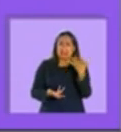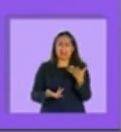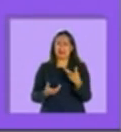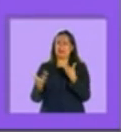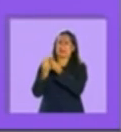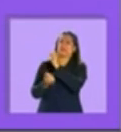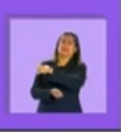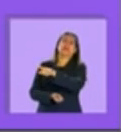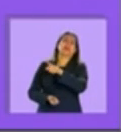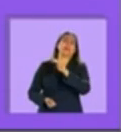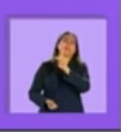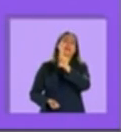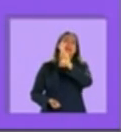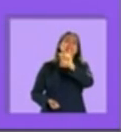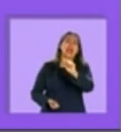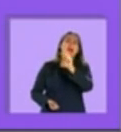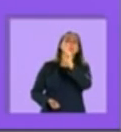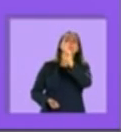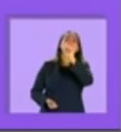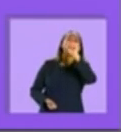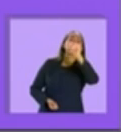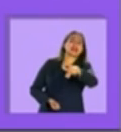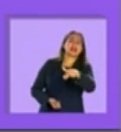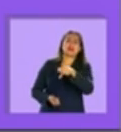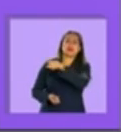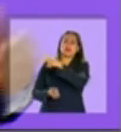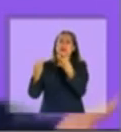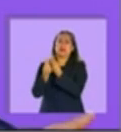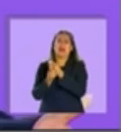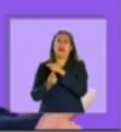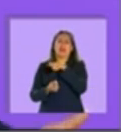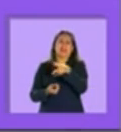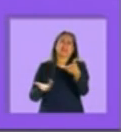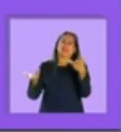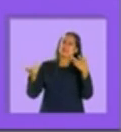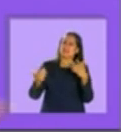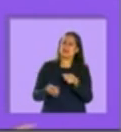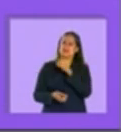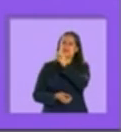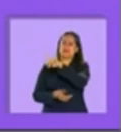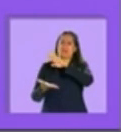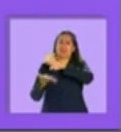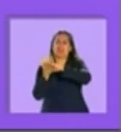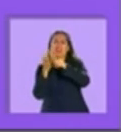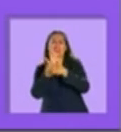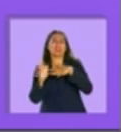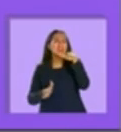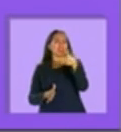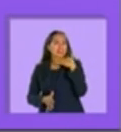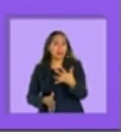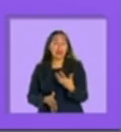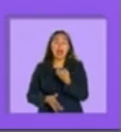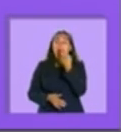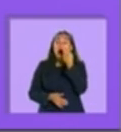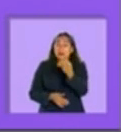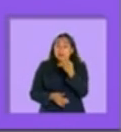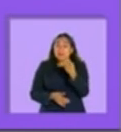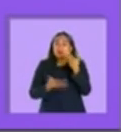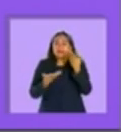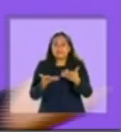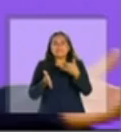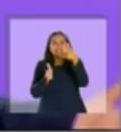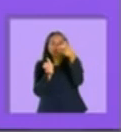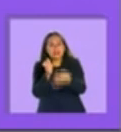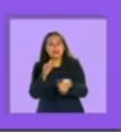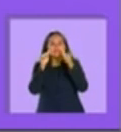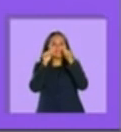Pero todo es un juego de mentiras, ¿no? Es cierto. Y eso te hace creer muy poco, porque yo no creo que de este debate salgas